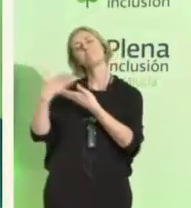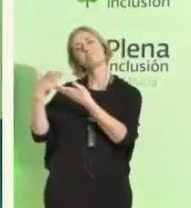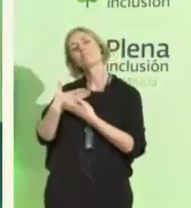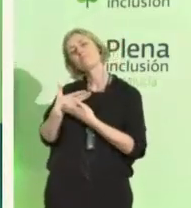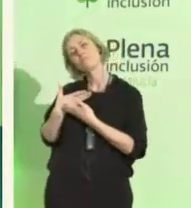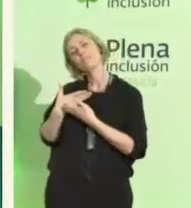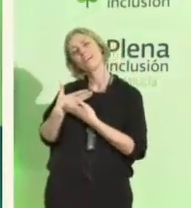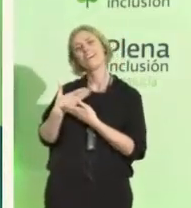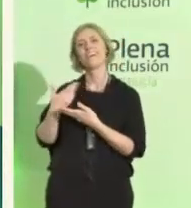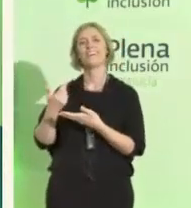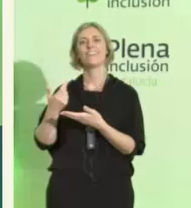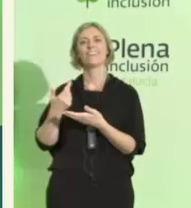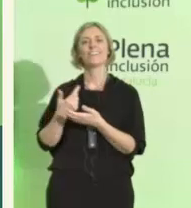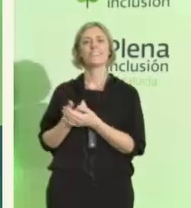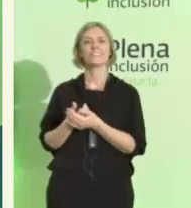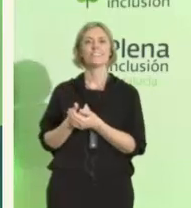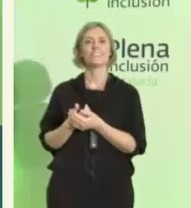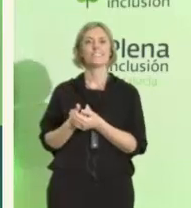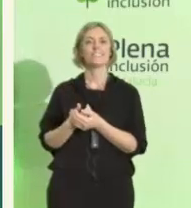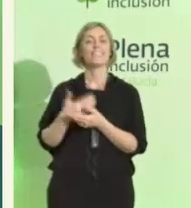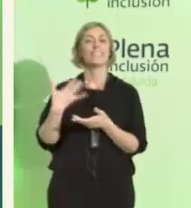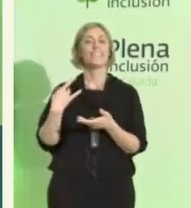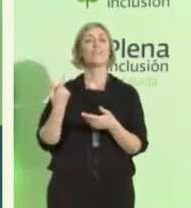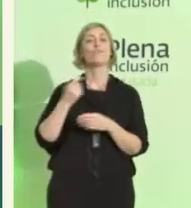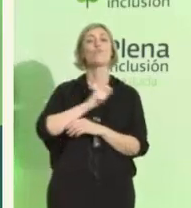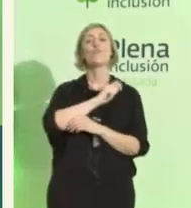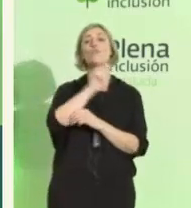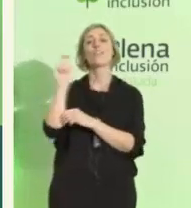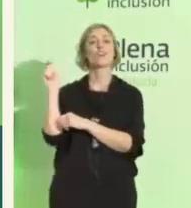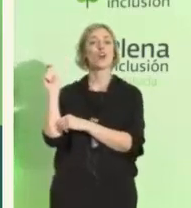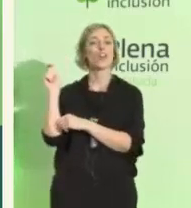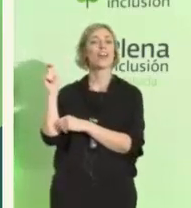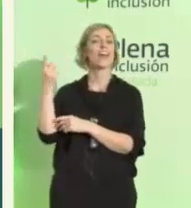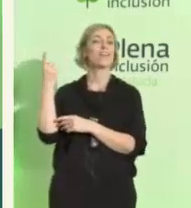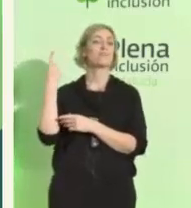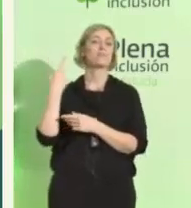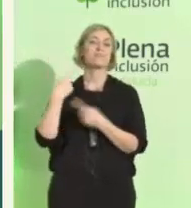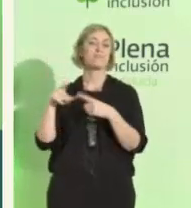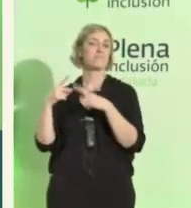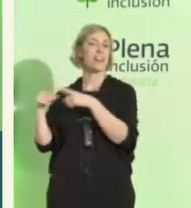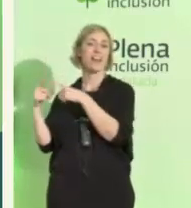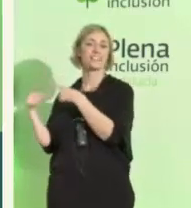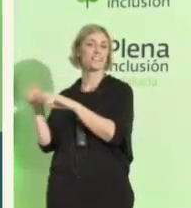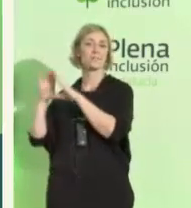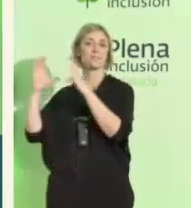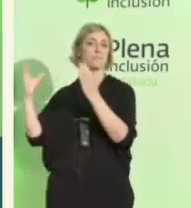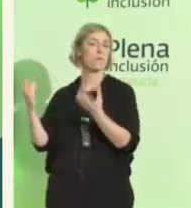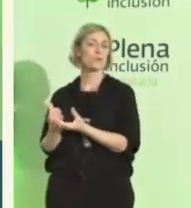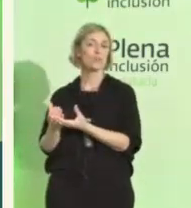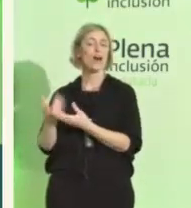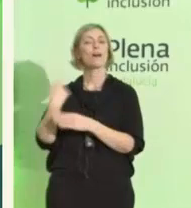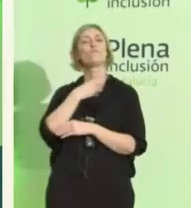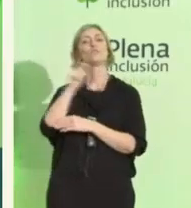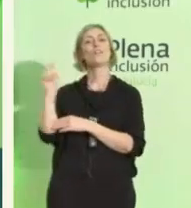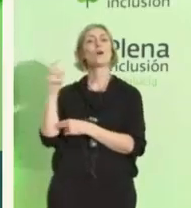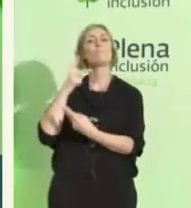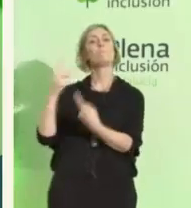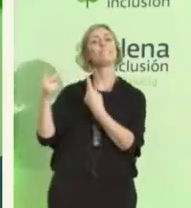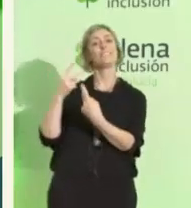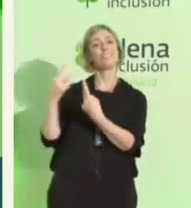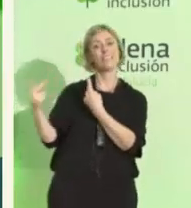están al frente fundaciones de todo el mundo a la fundación visibilidad que volvió con